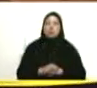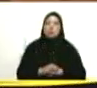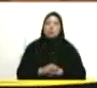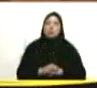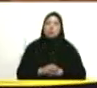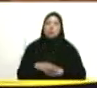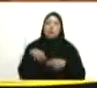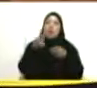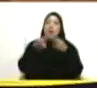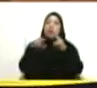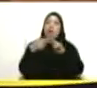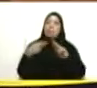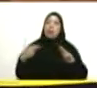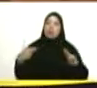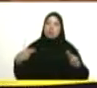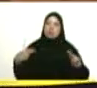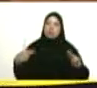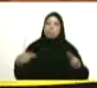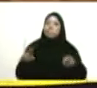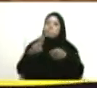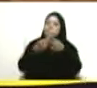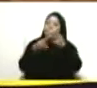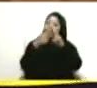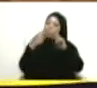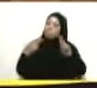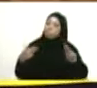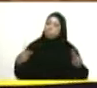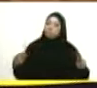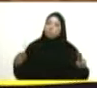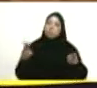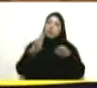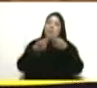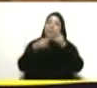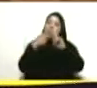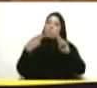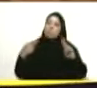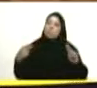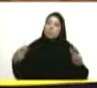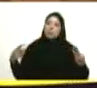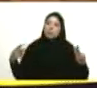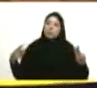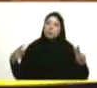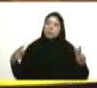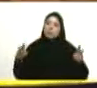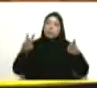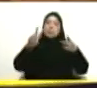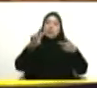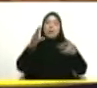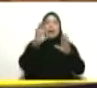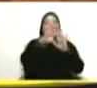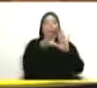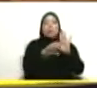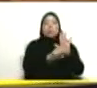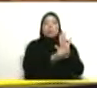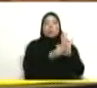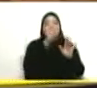La paz, la paz, la paz, la constitución,